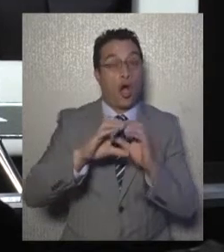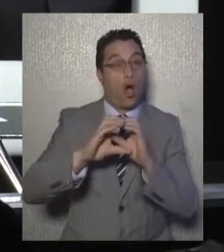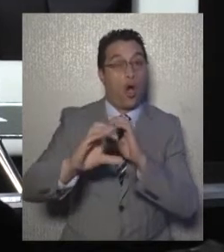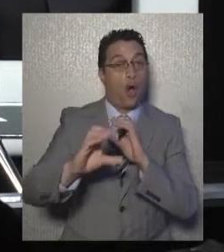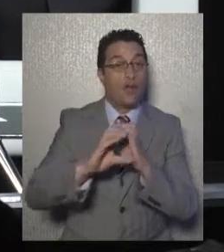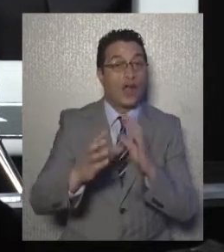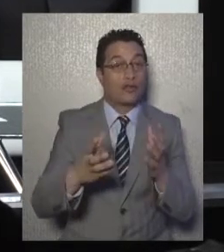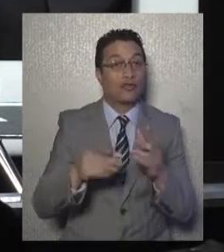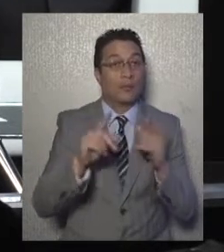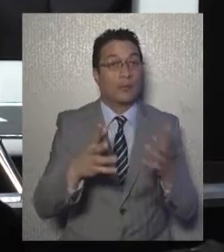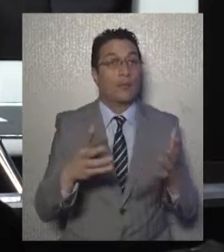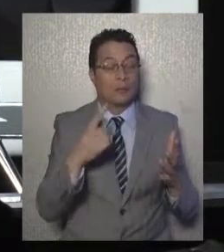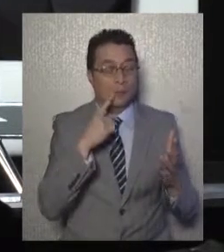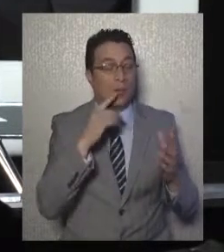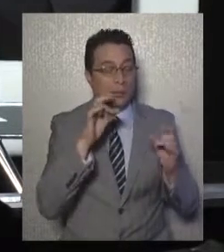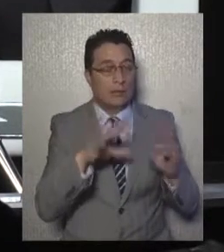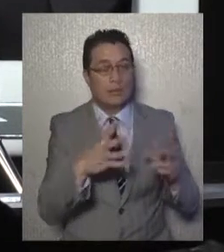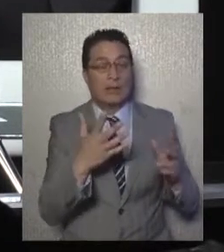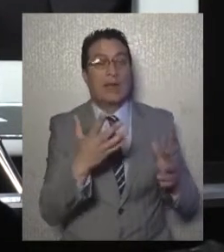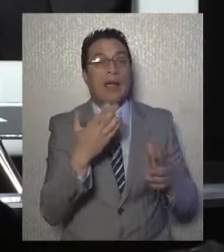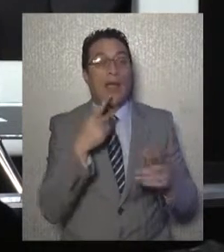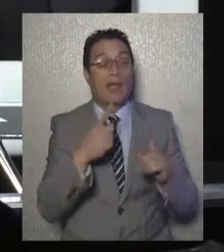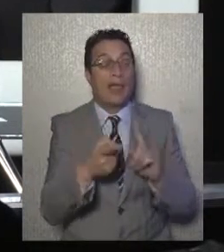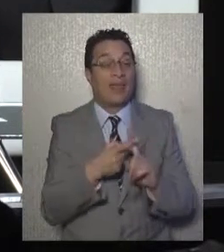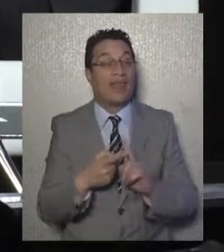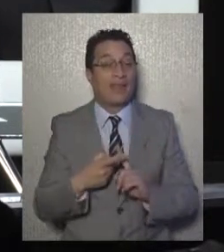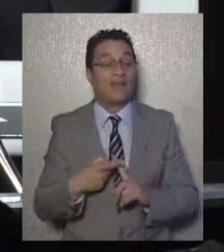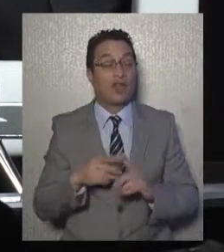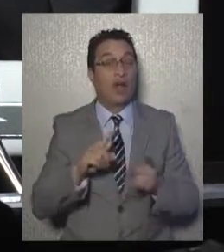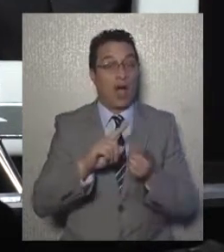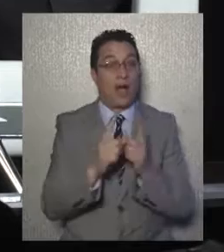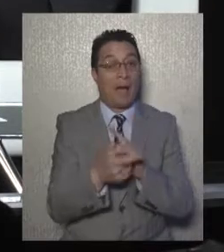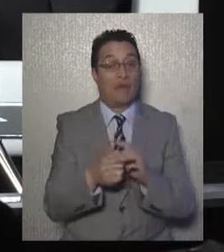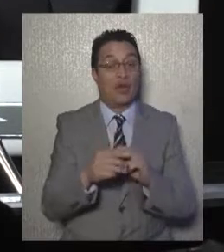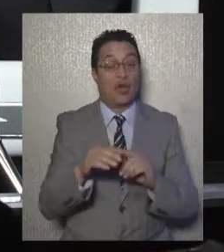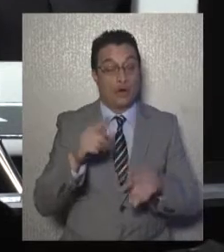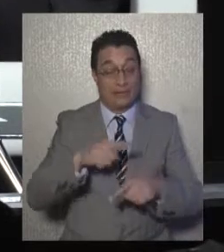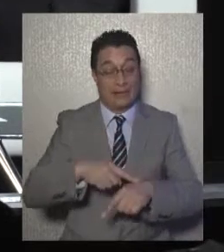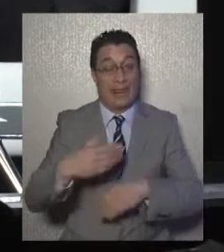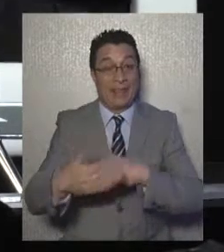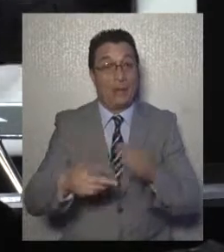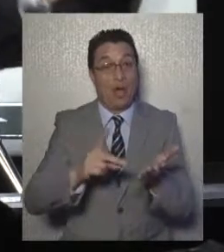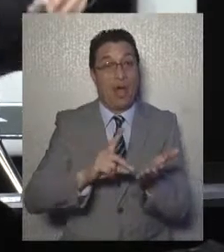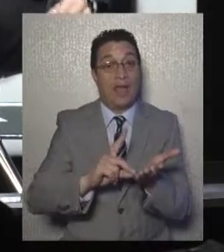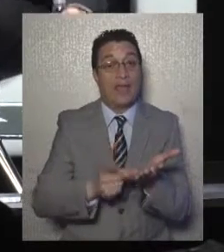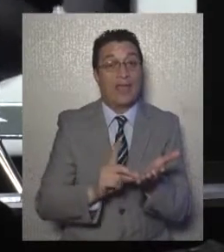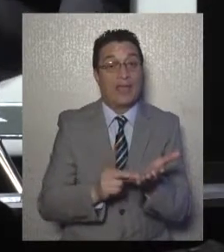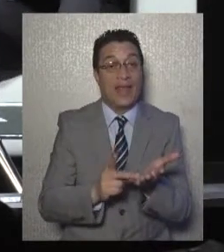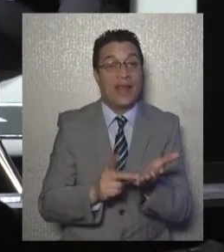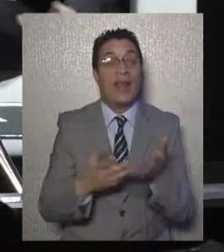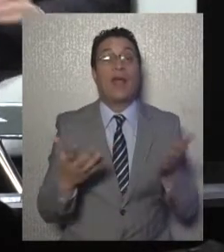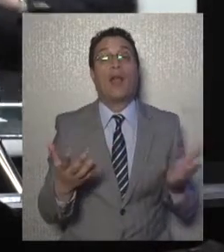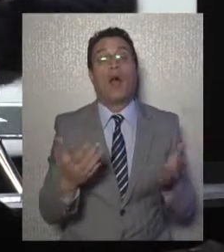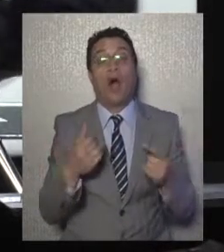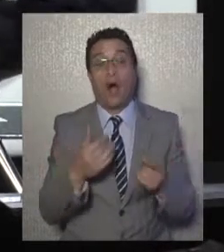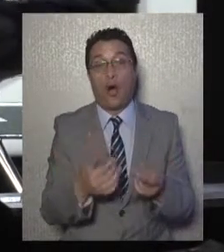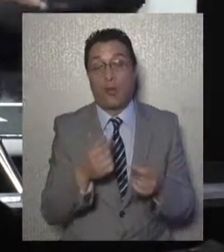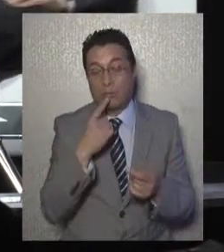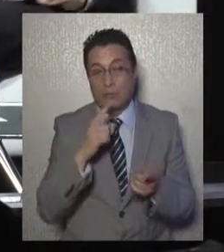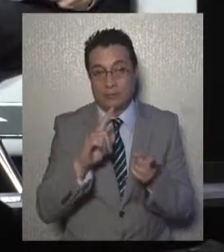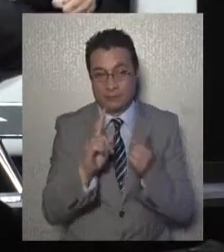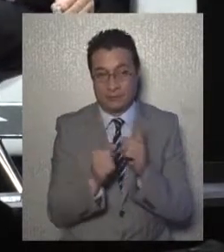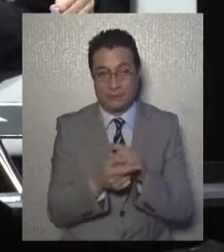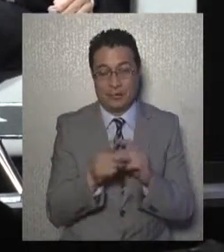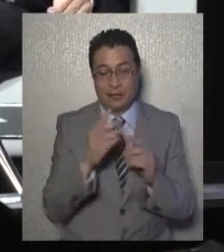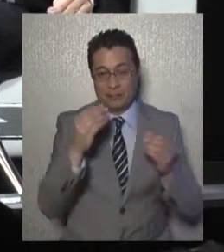súper sometidos a los desafíos del cambio, de la era digital. ¿Cómo se enfrentan esos temas? ¿Cómo se enfrenta la poca claridad, la